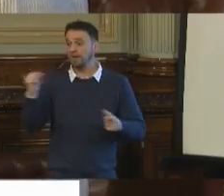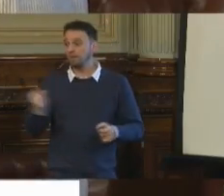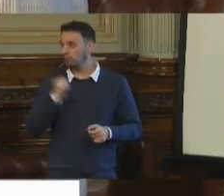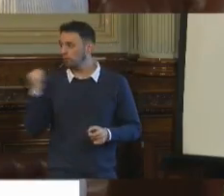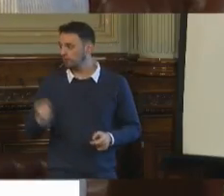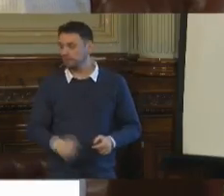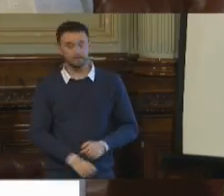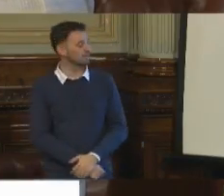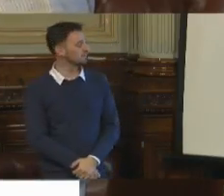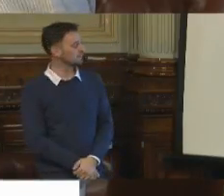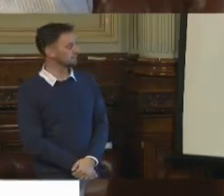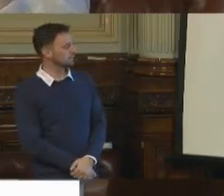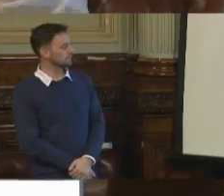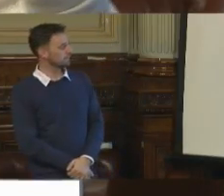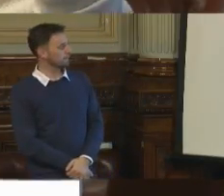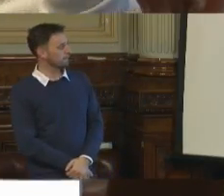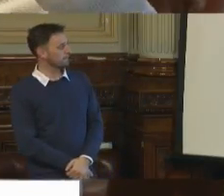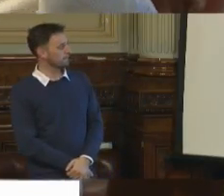palabras que se utilizan